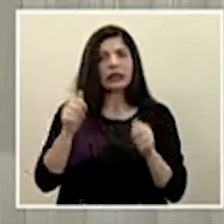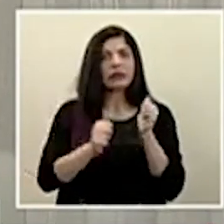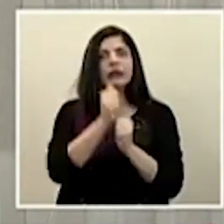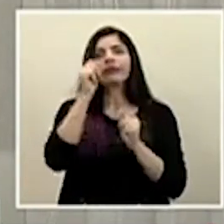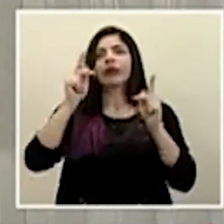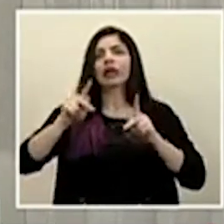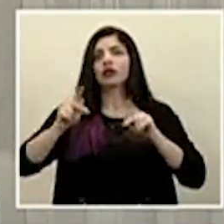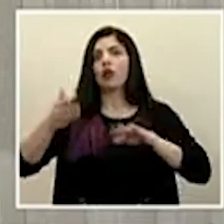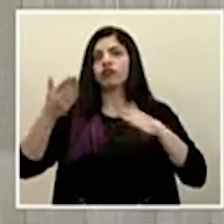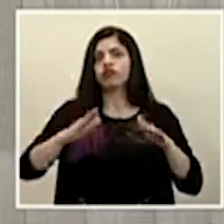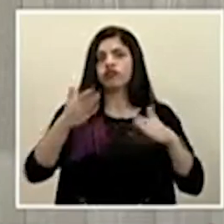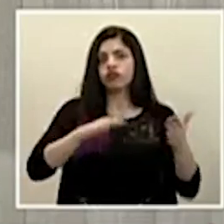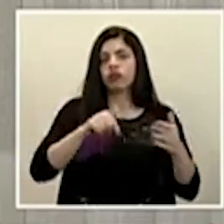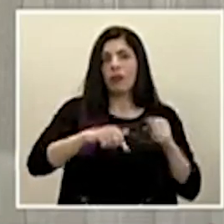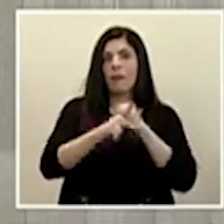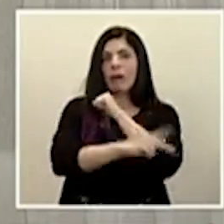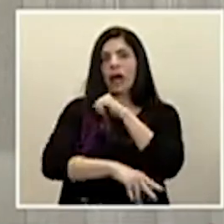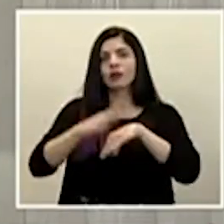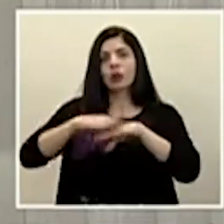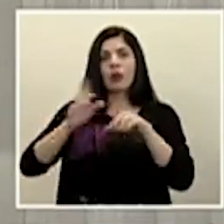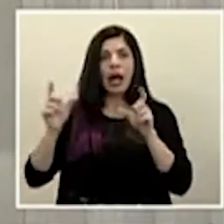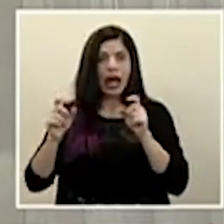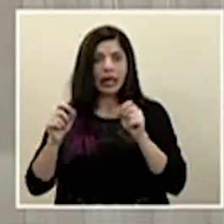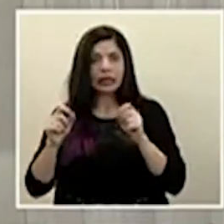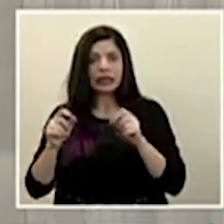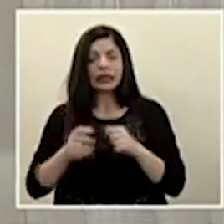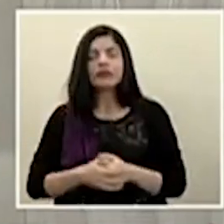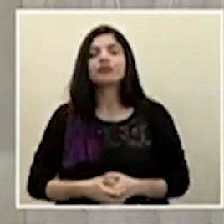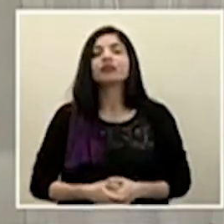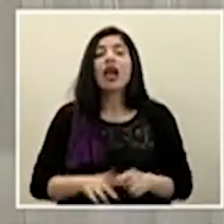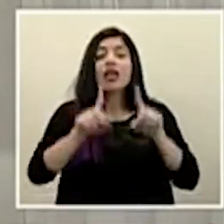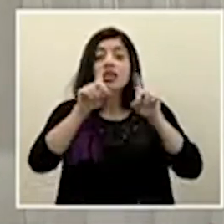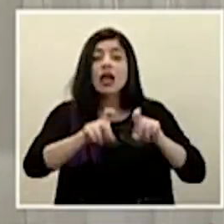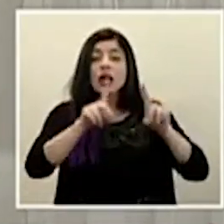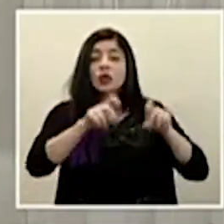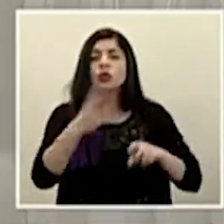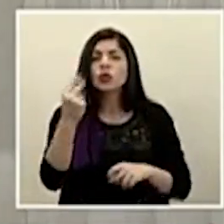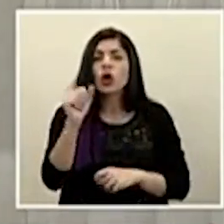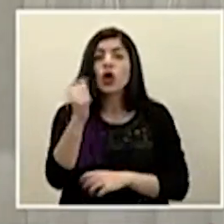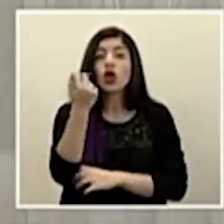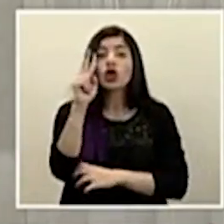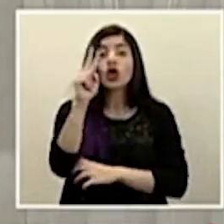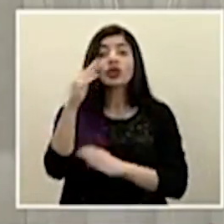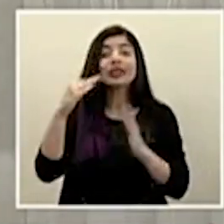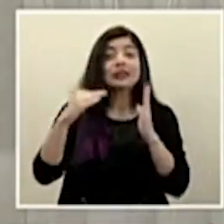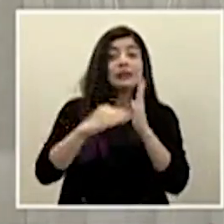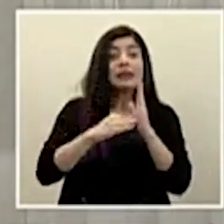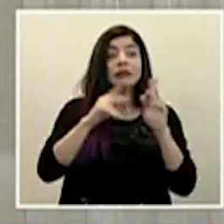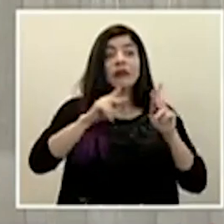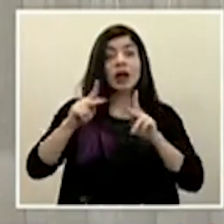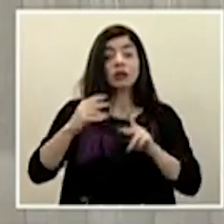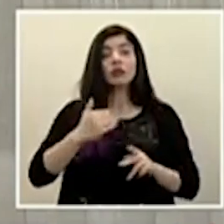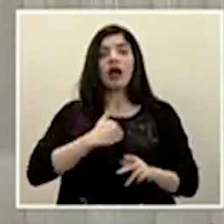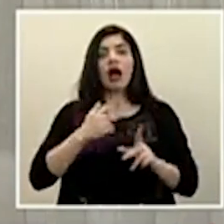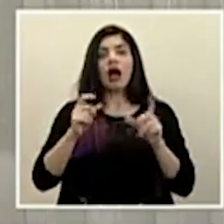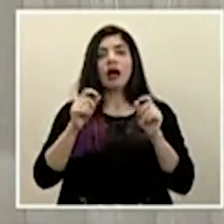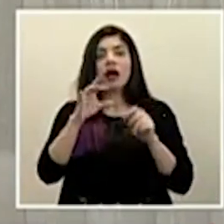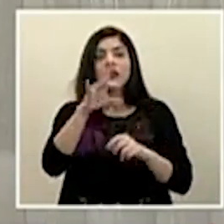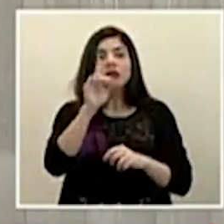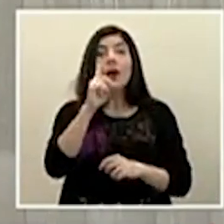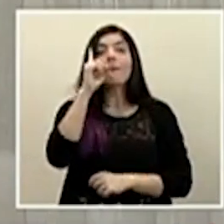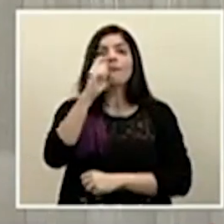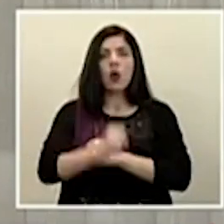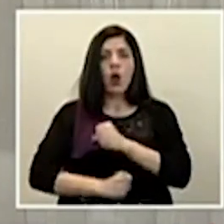importantes en el país. Se diagnostican 12,000 casos por año. Hay una